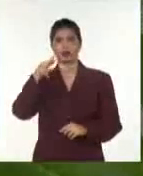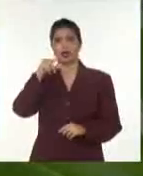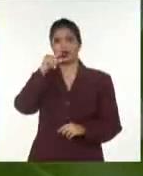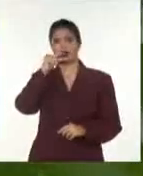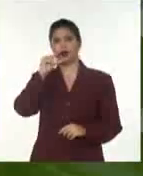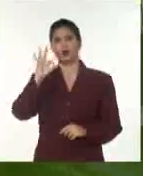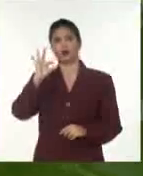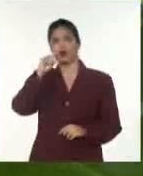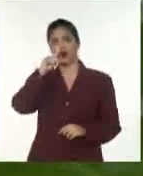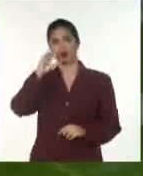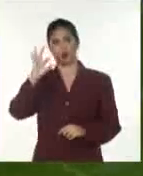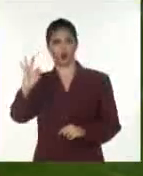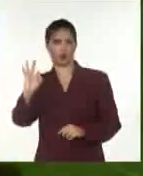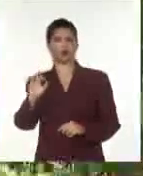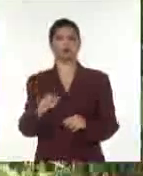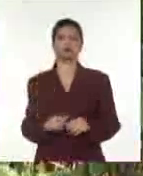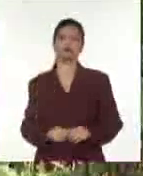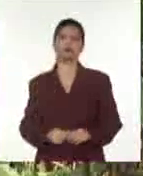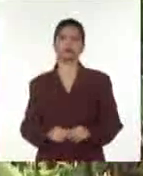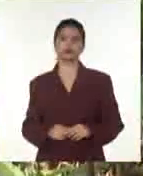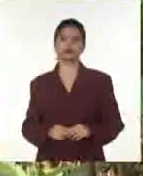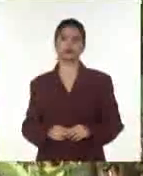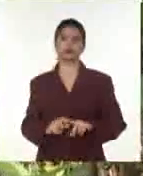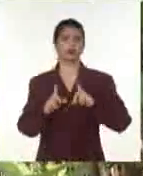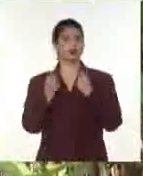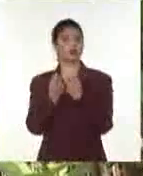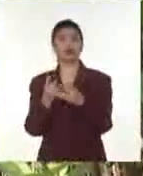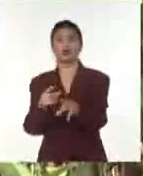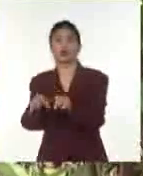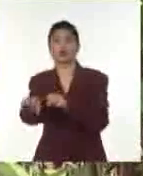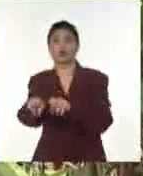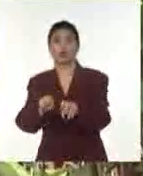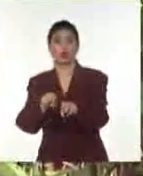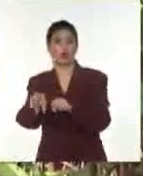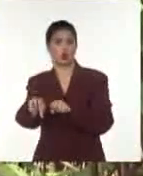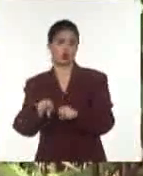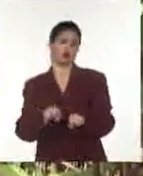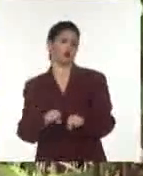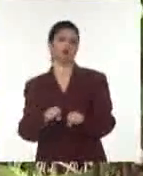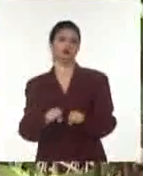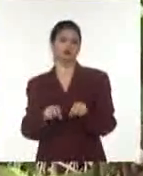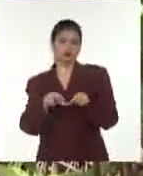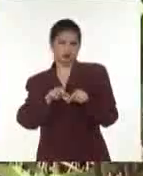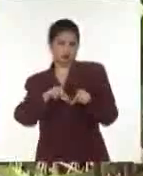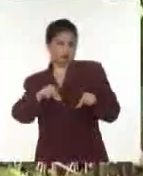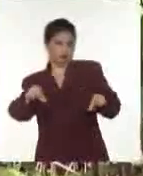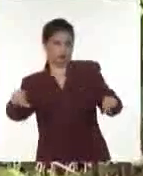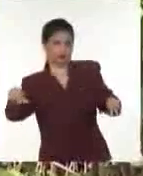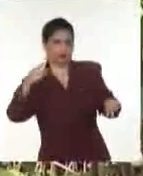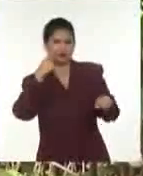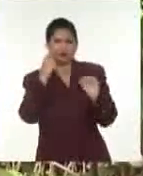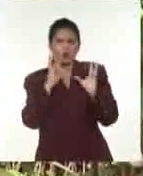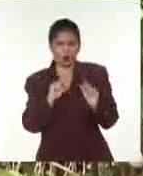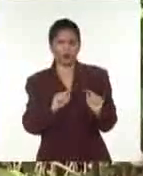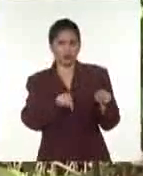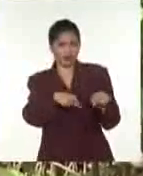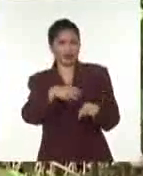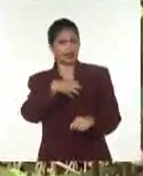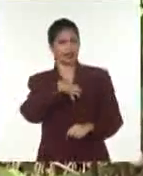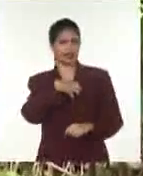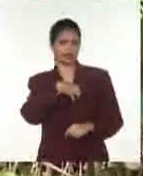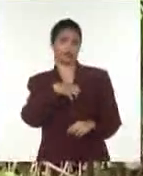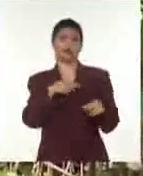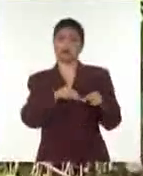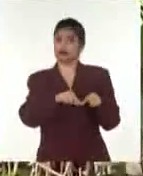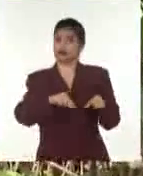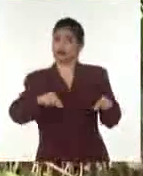Se suman todo el carbono y una vez calculado a partir de ecuaciones alométricas que se usan para ello, que no son más